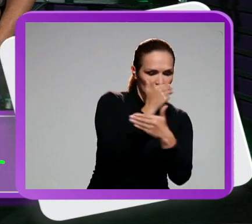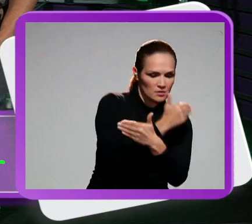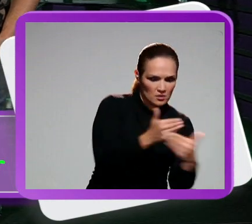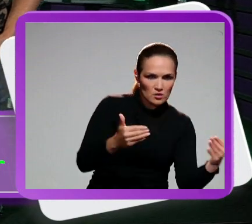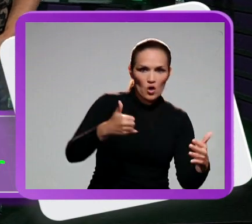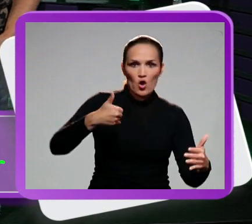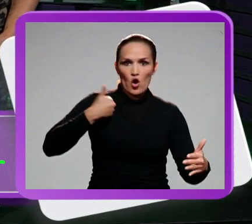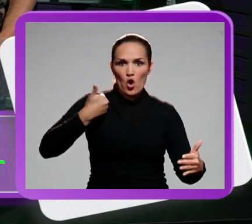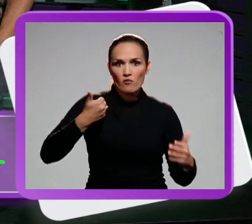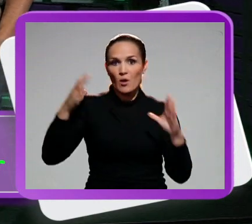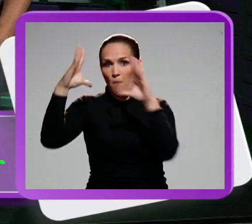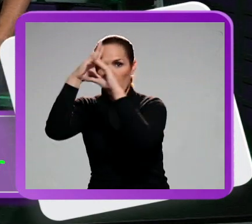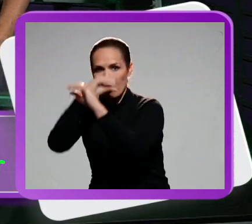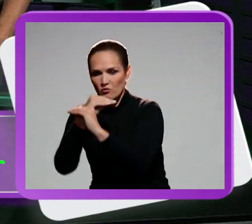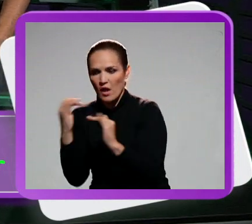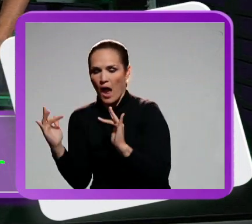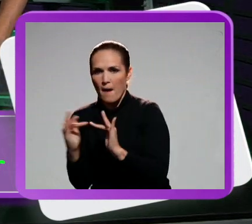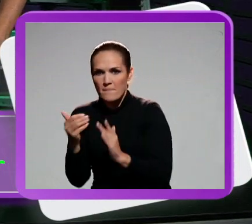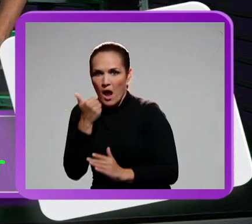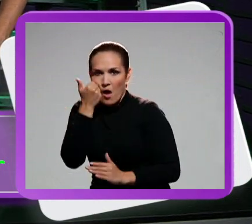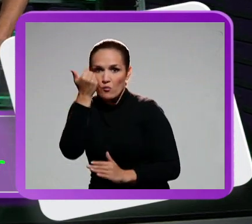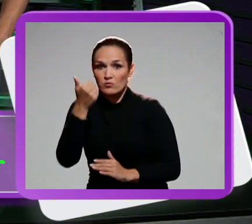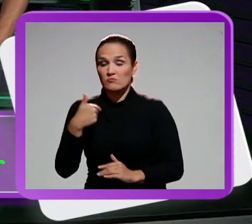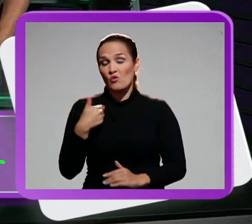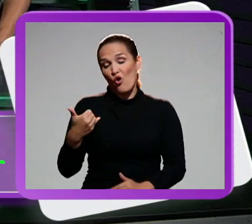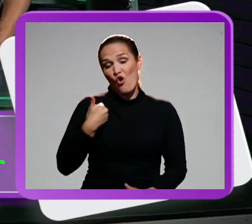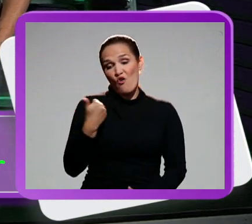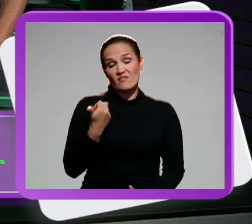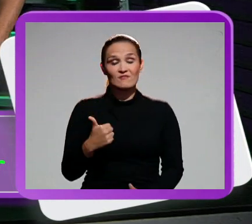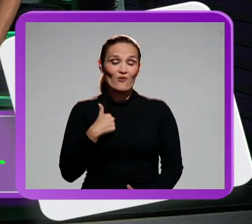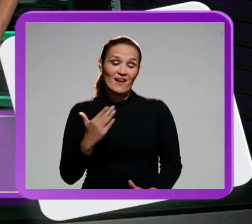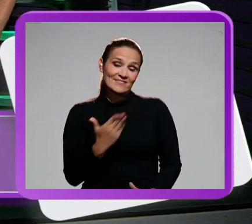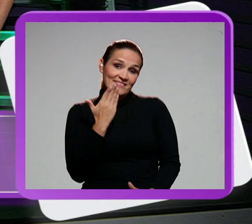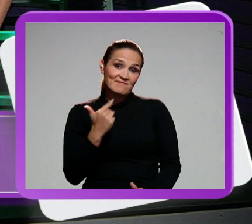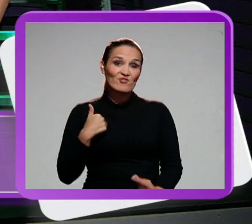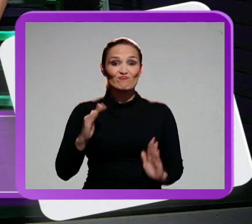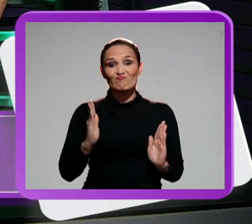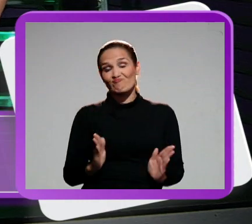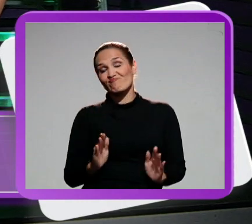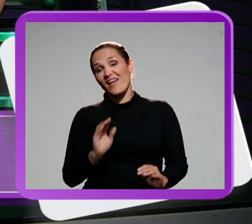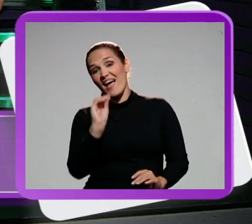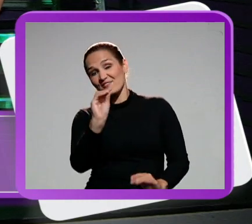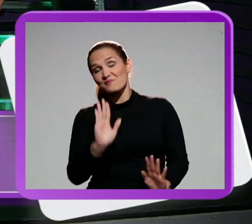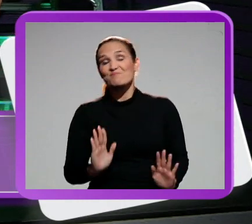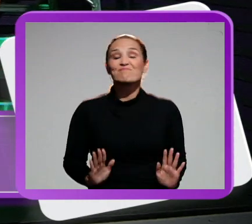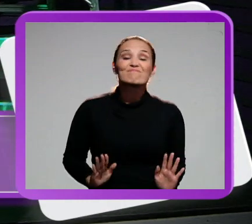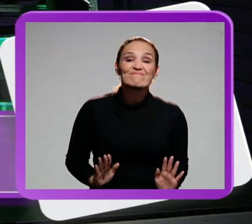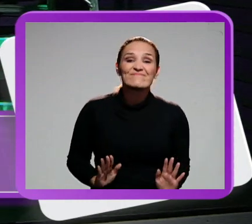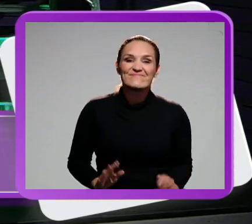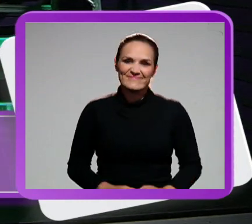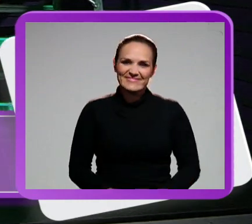juvenil, una franja de adultos. Bueno, la mía es de juvenil, ahí me voy a quedar con esa franja por un tiempito.